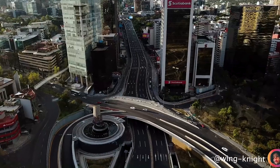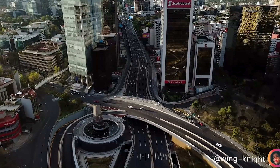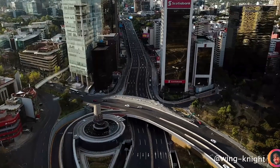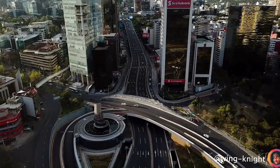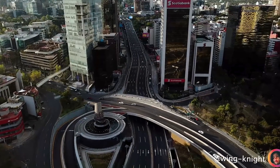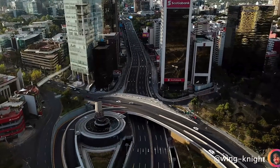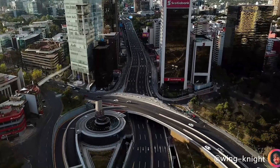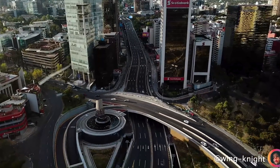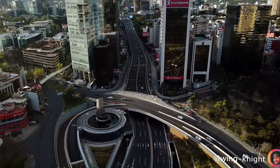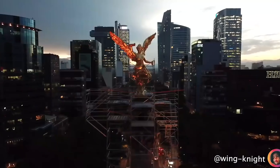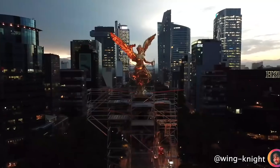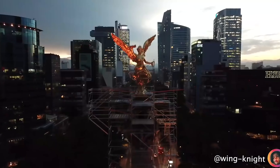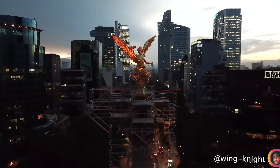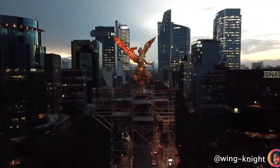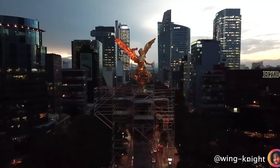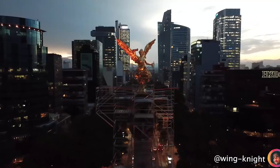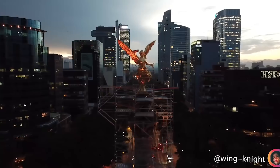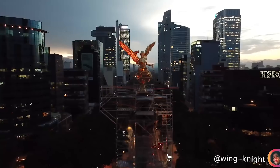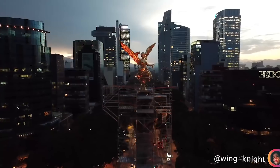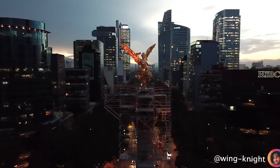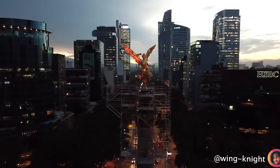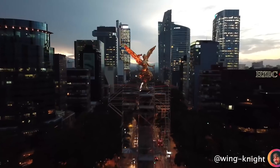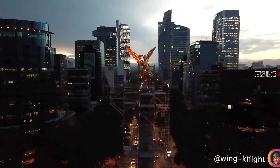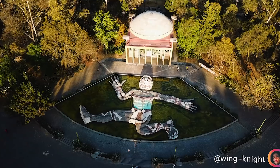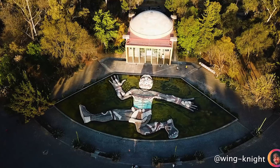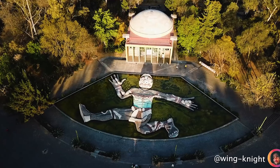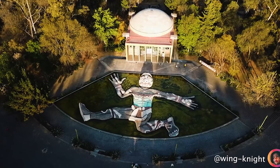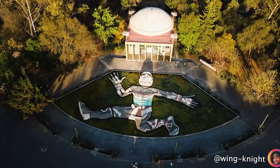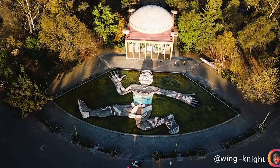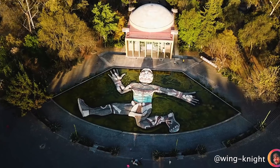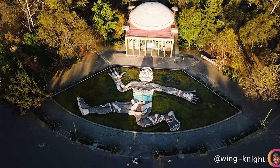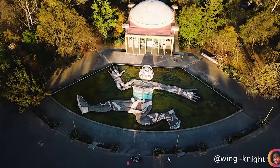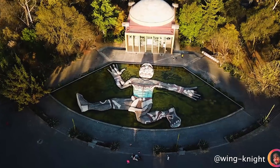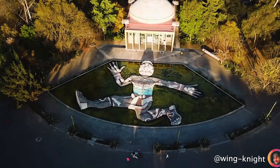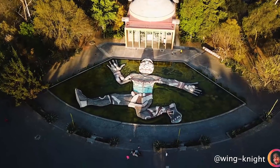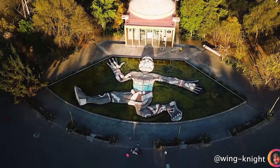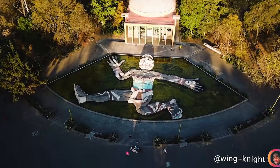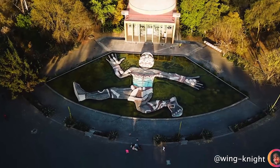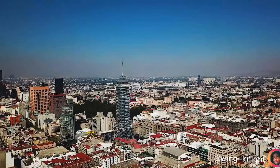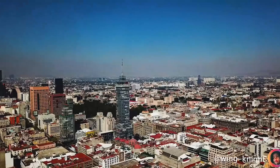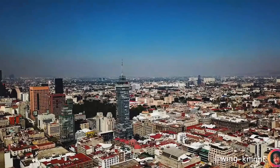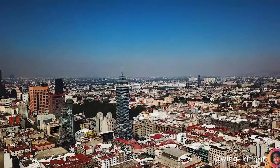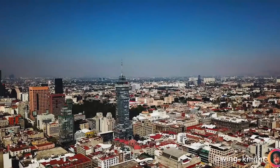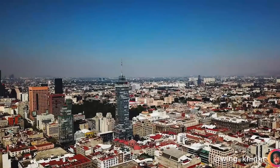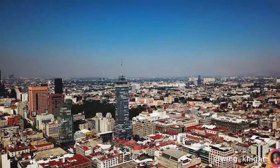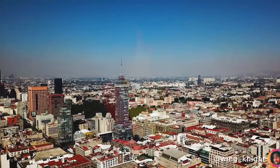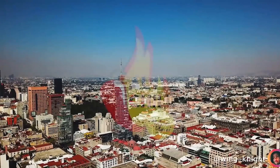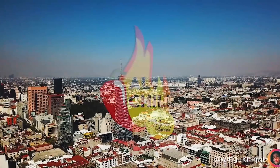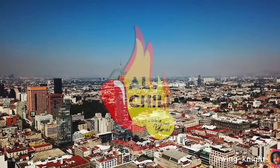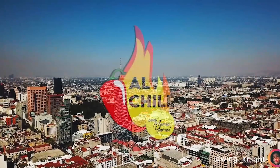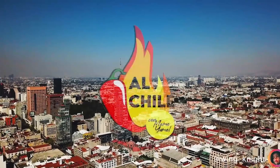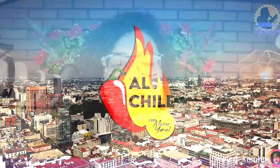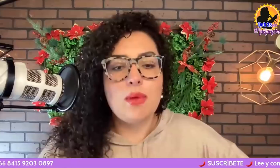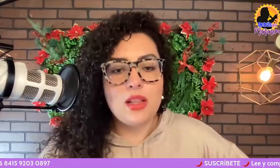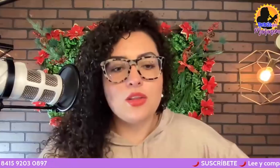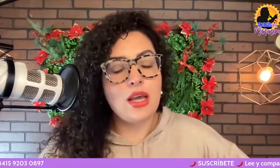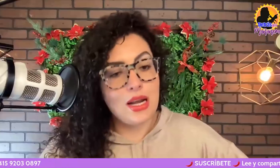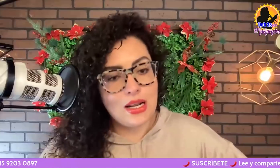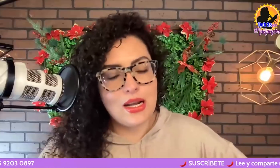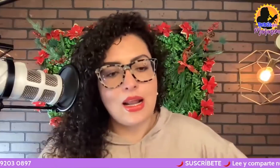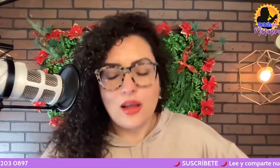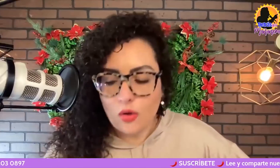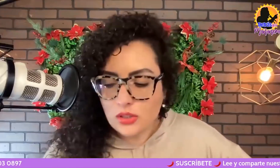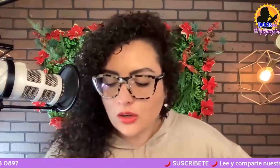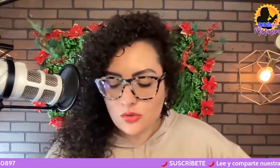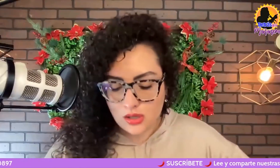está el chile. Mis amigos, soy Benjamín. Bienvenidos a su chile favorito. Aquí las noticias. O te enchilan o te dejan picado. Y hablando